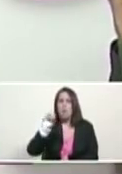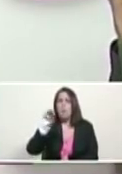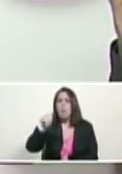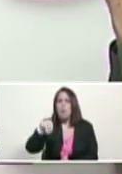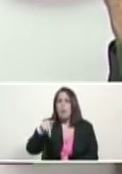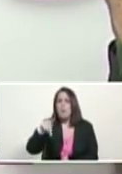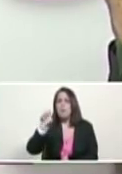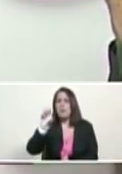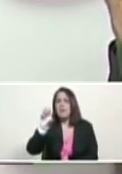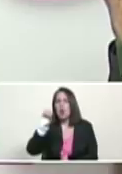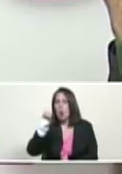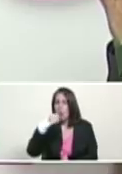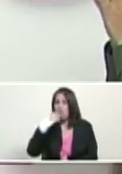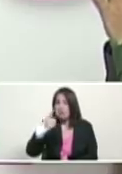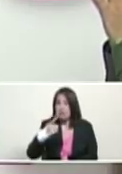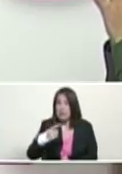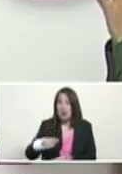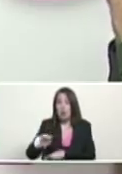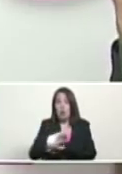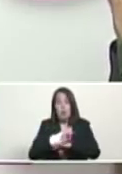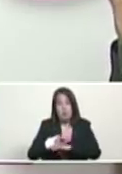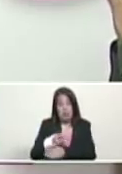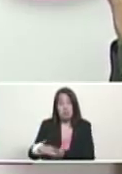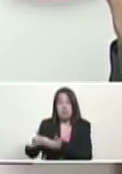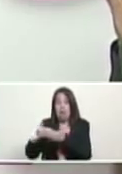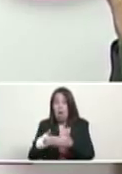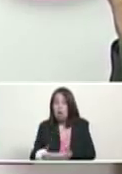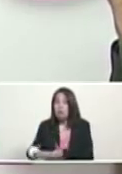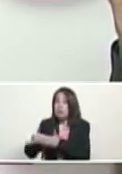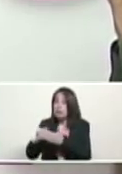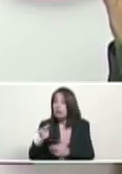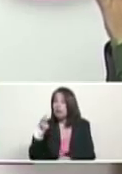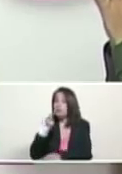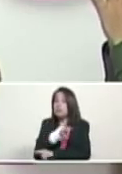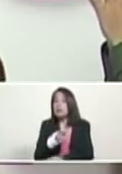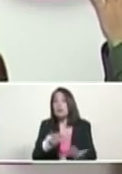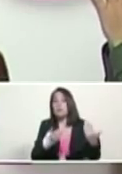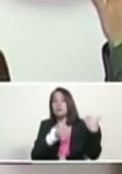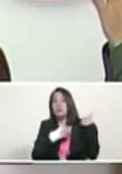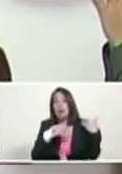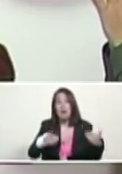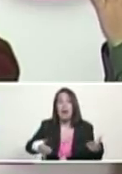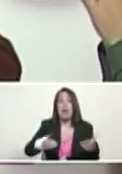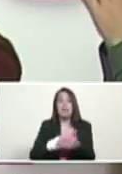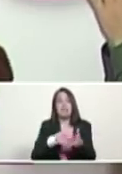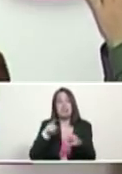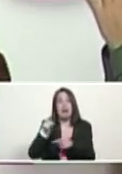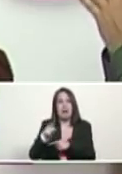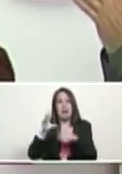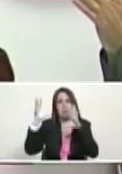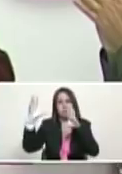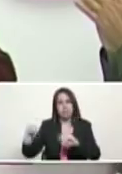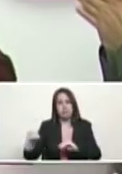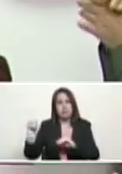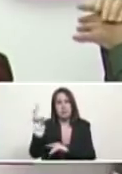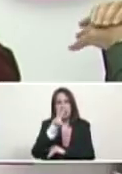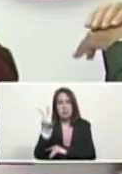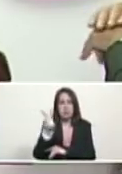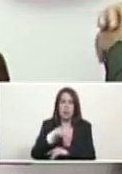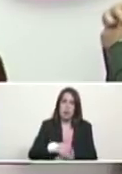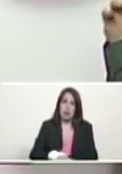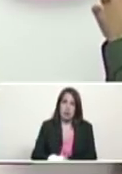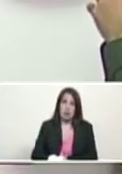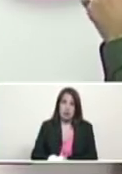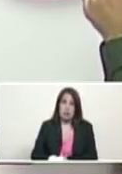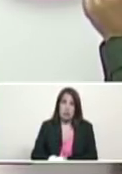está detrás de este ataque. De manera, es que se hacen alarde y se les